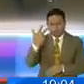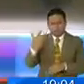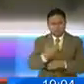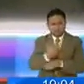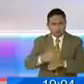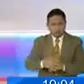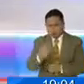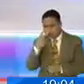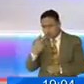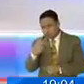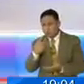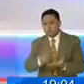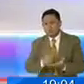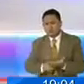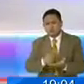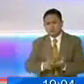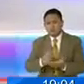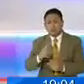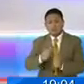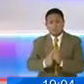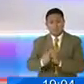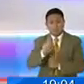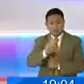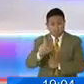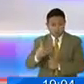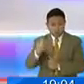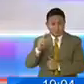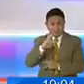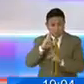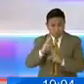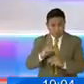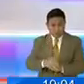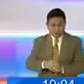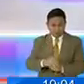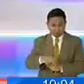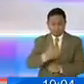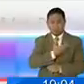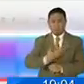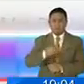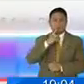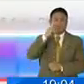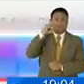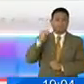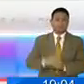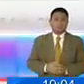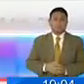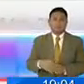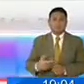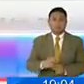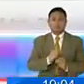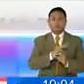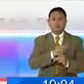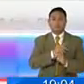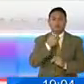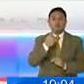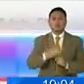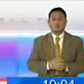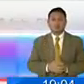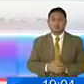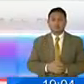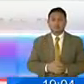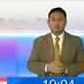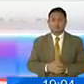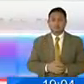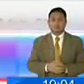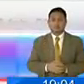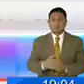del programa analizó las respuestas de los 8 candidatos, el presidente Rafael Correa. En su Twitter dijo: